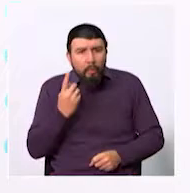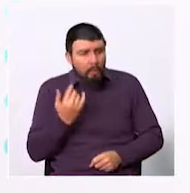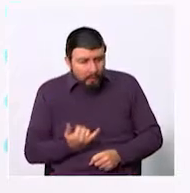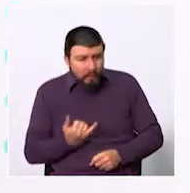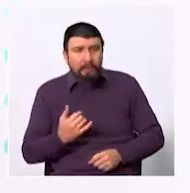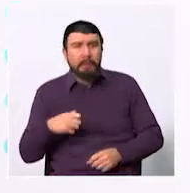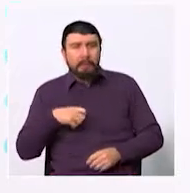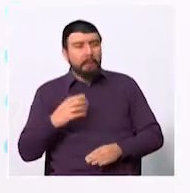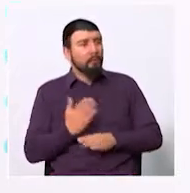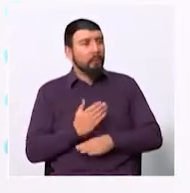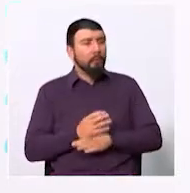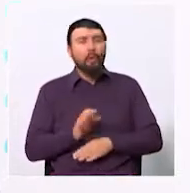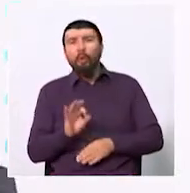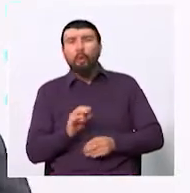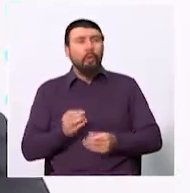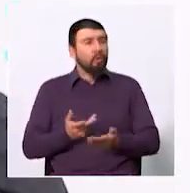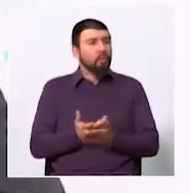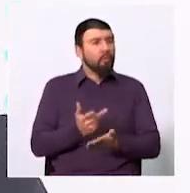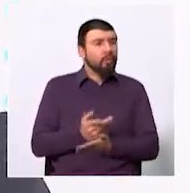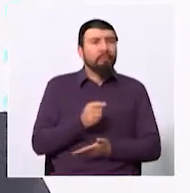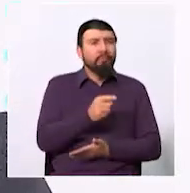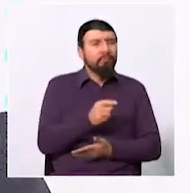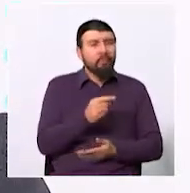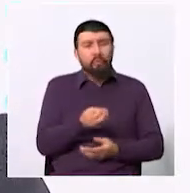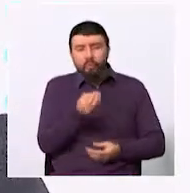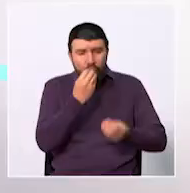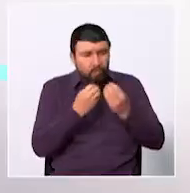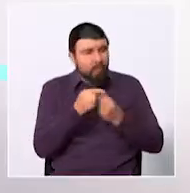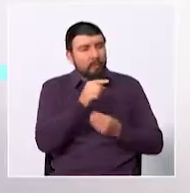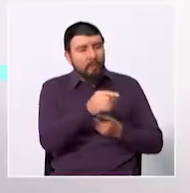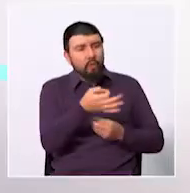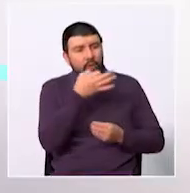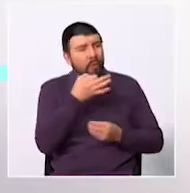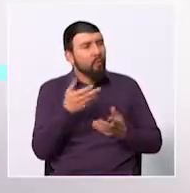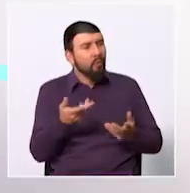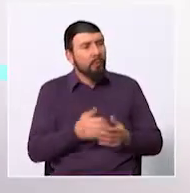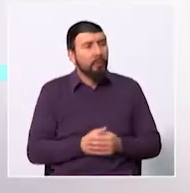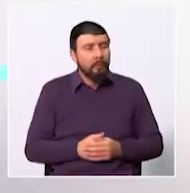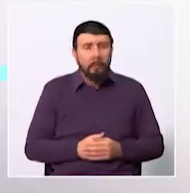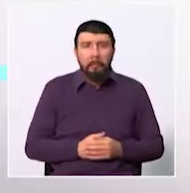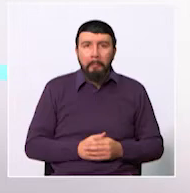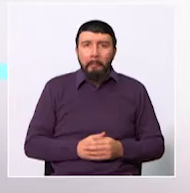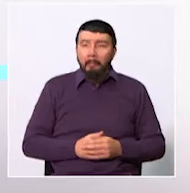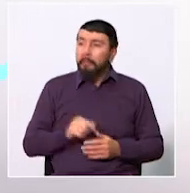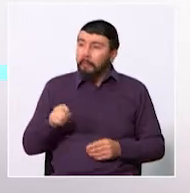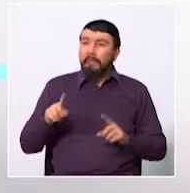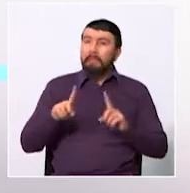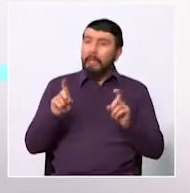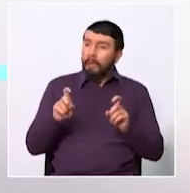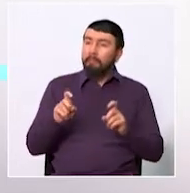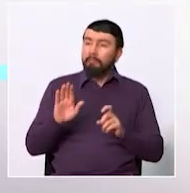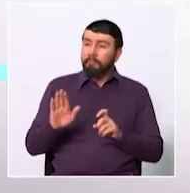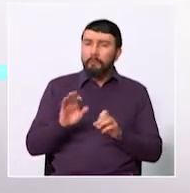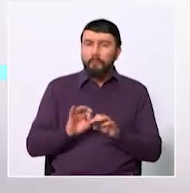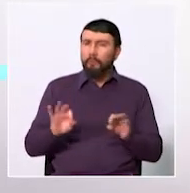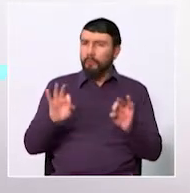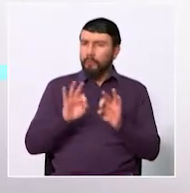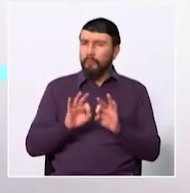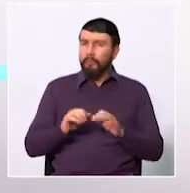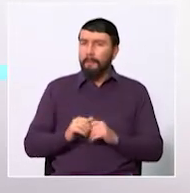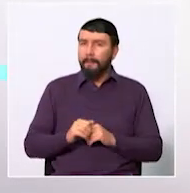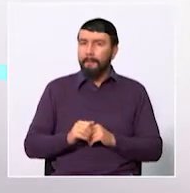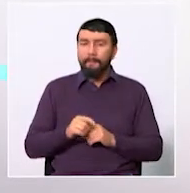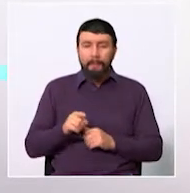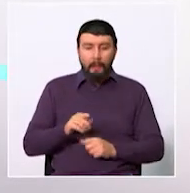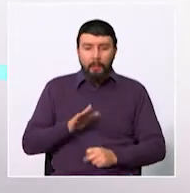problema y alguna recomendación con sus productos este tema de a ver lo primero es que la